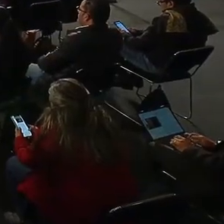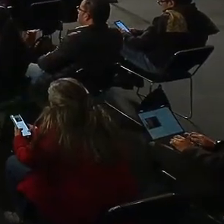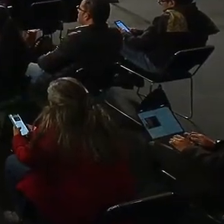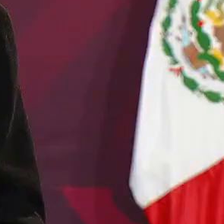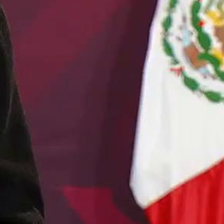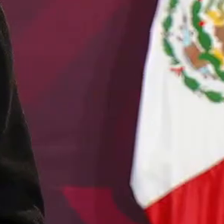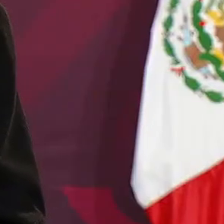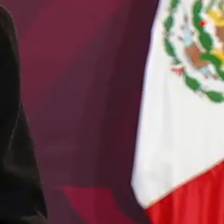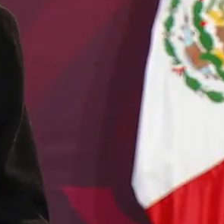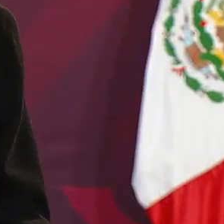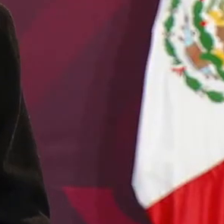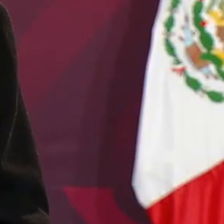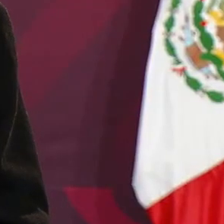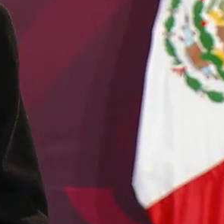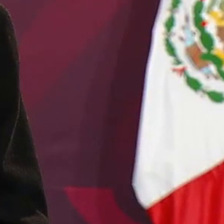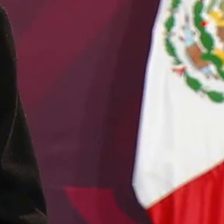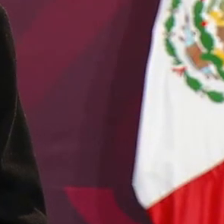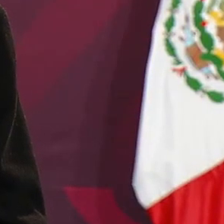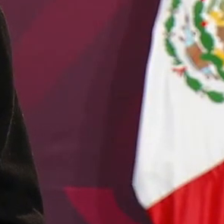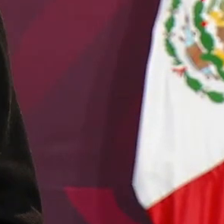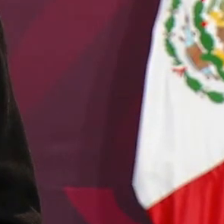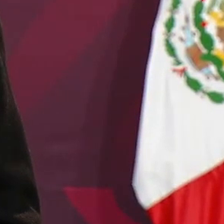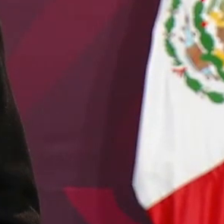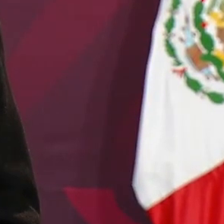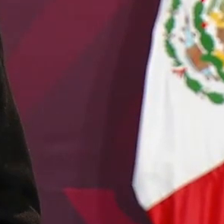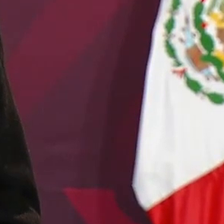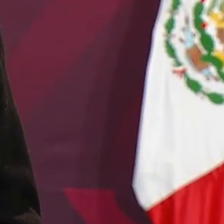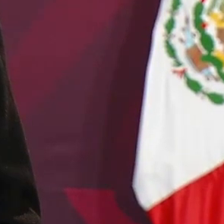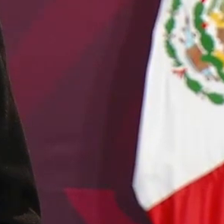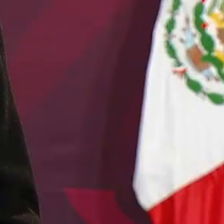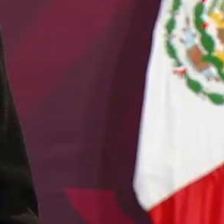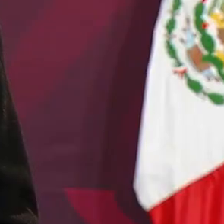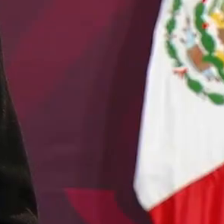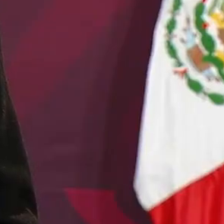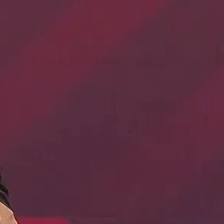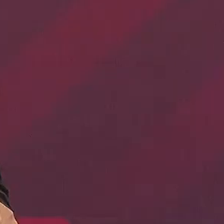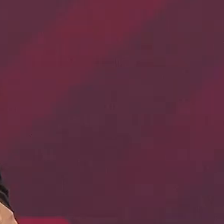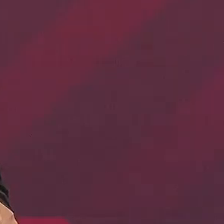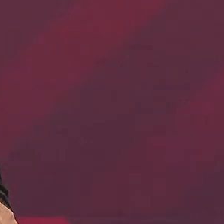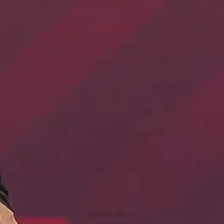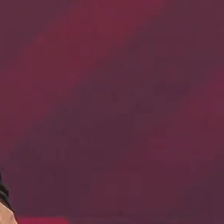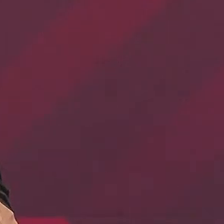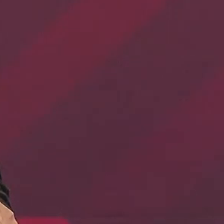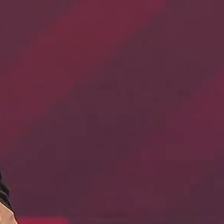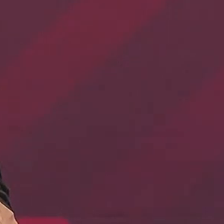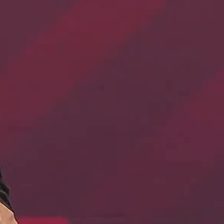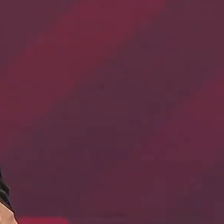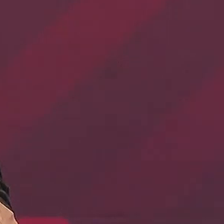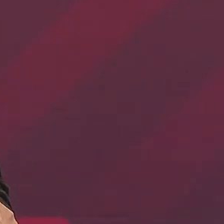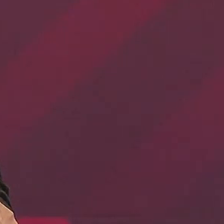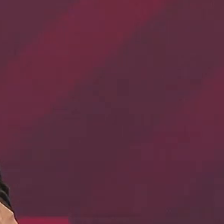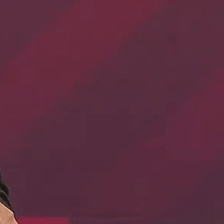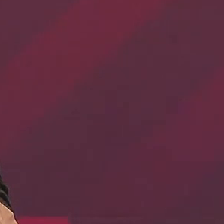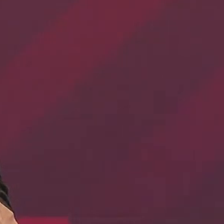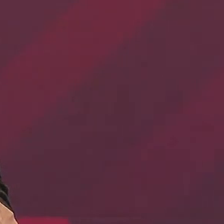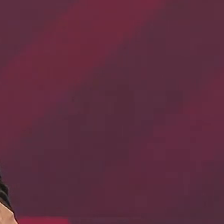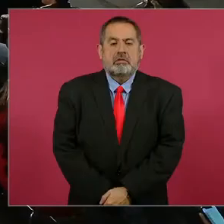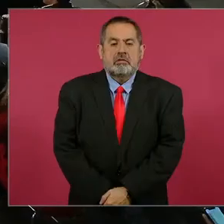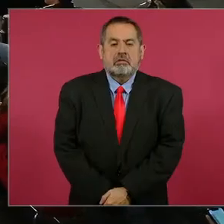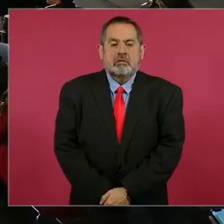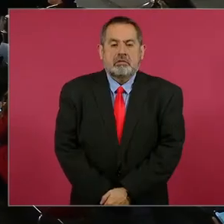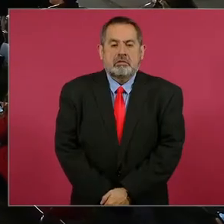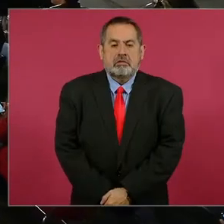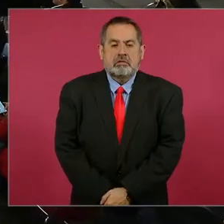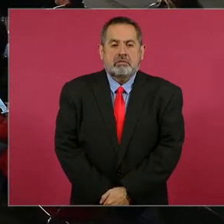De cambiar un resultado. Si la Fiscalía no está dando con las condiciones, ¿cómo van a